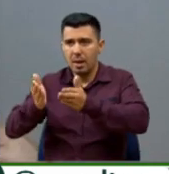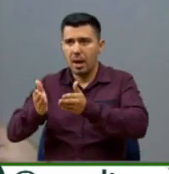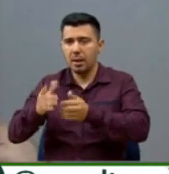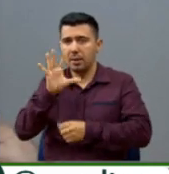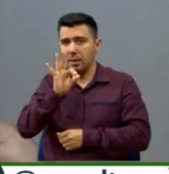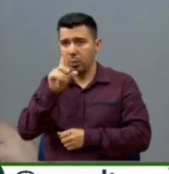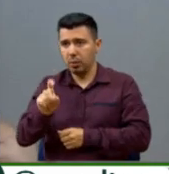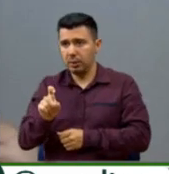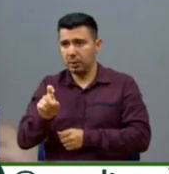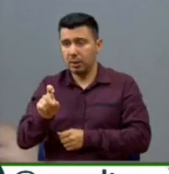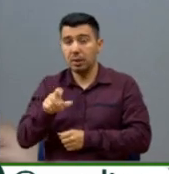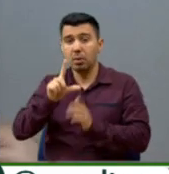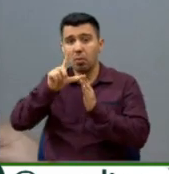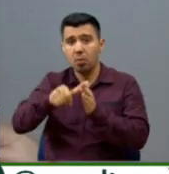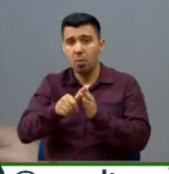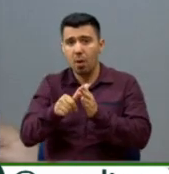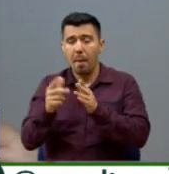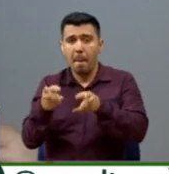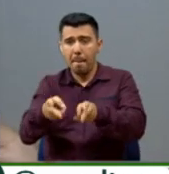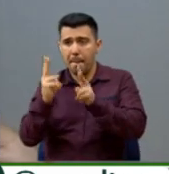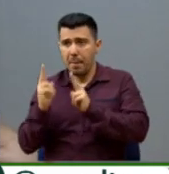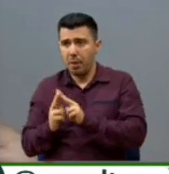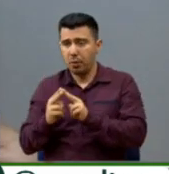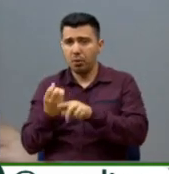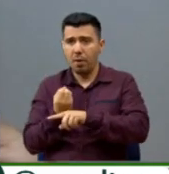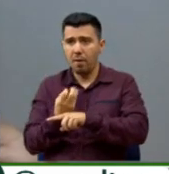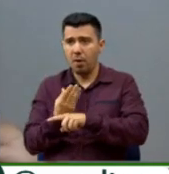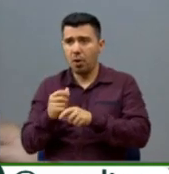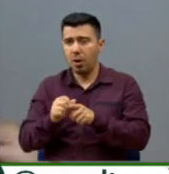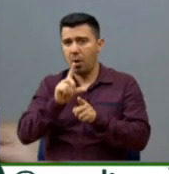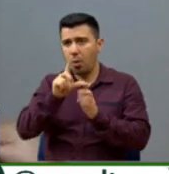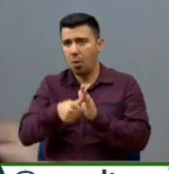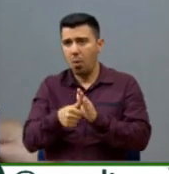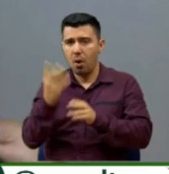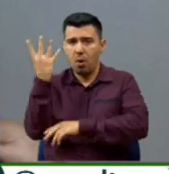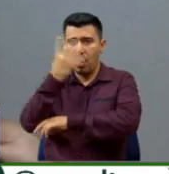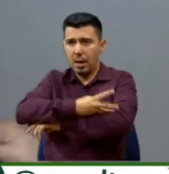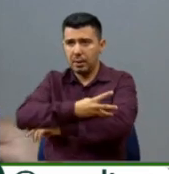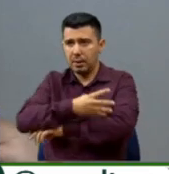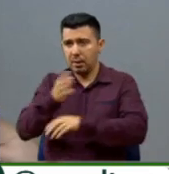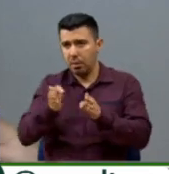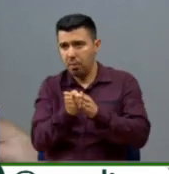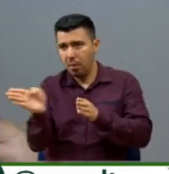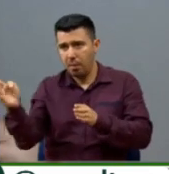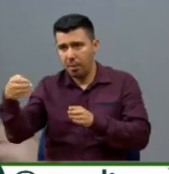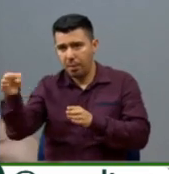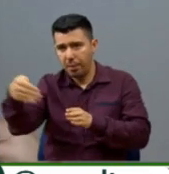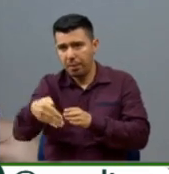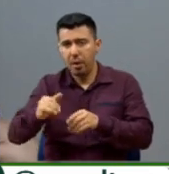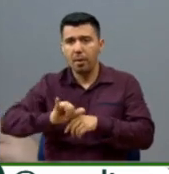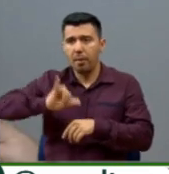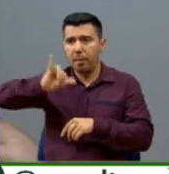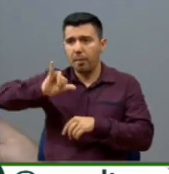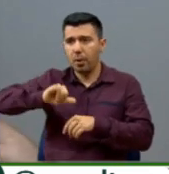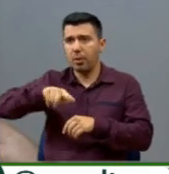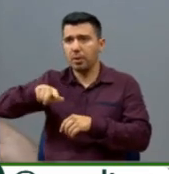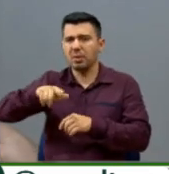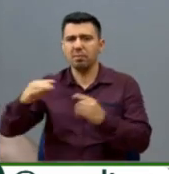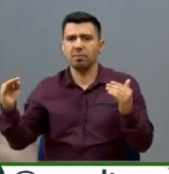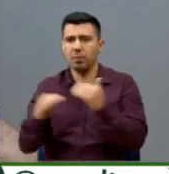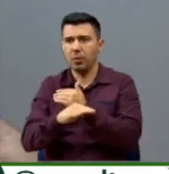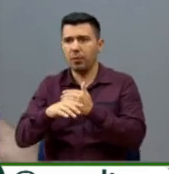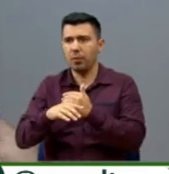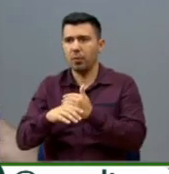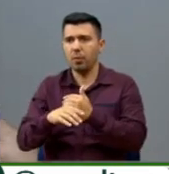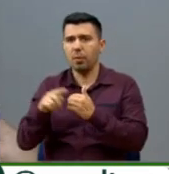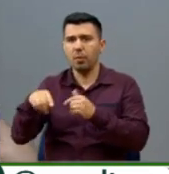56, cogen el viaducto La Flora, luego toman el Cacique, entramos al barrio de Provenza y vamos a hacer un contraflujo, por lo que